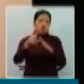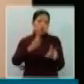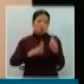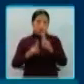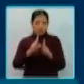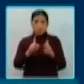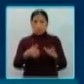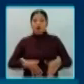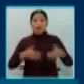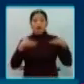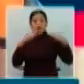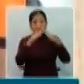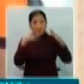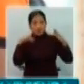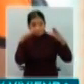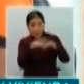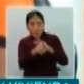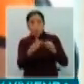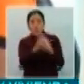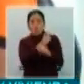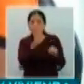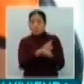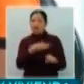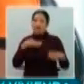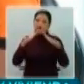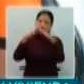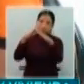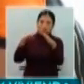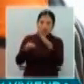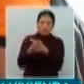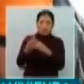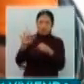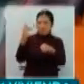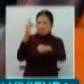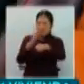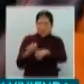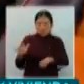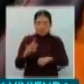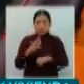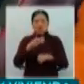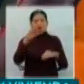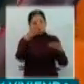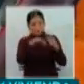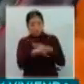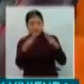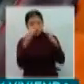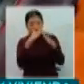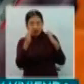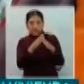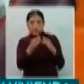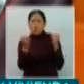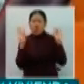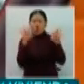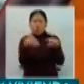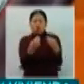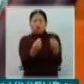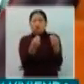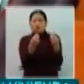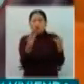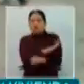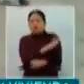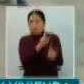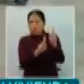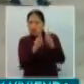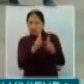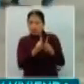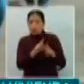viviendas ocupadas, a las viviendas desocupadas, a las viviendas que albergan a muchas personas. Entonces vamos buscando eso.